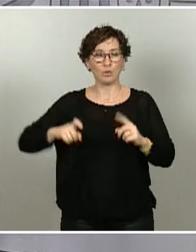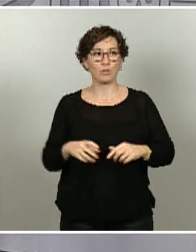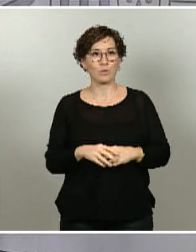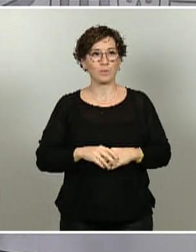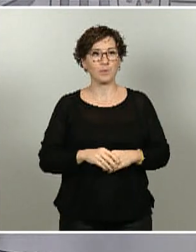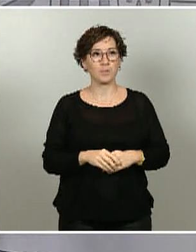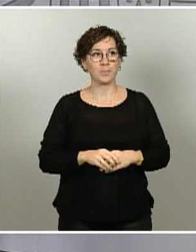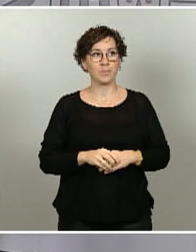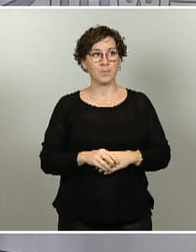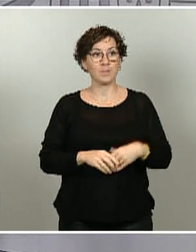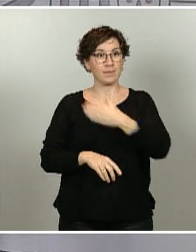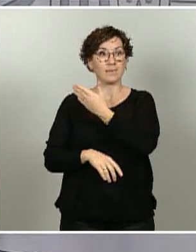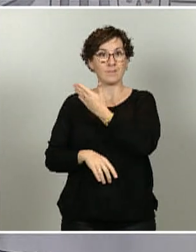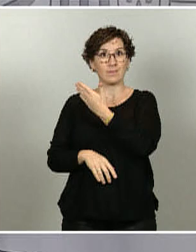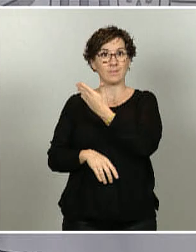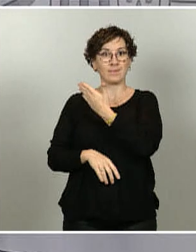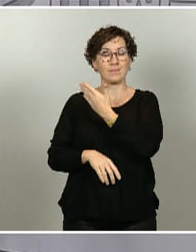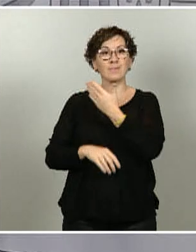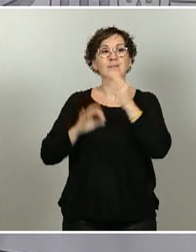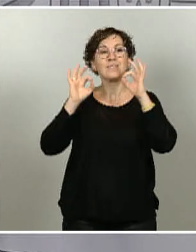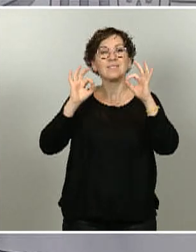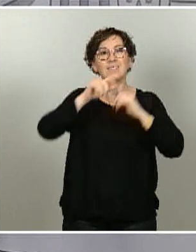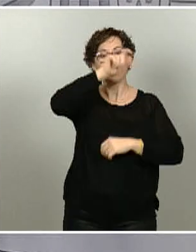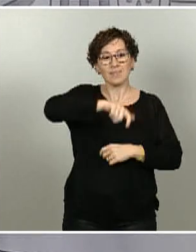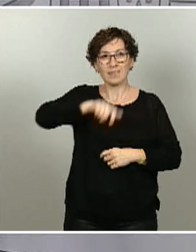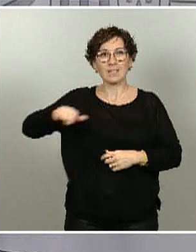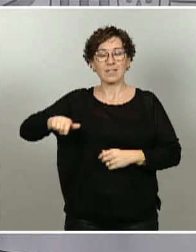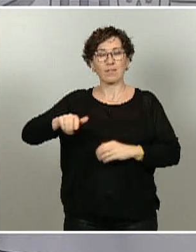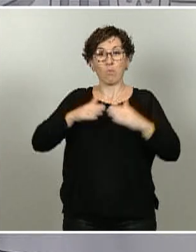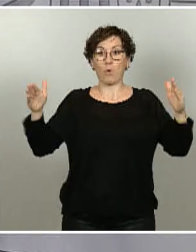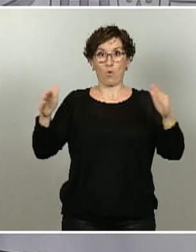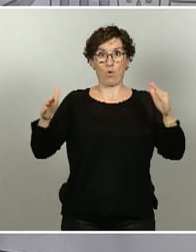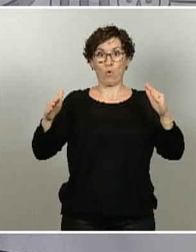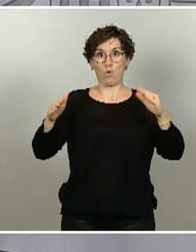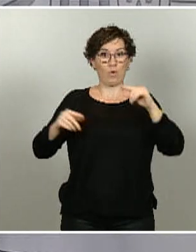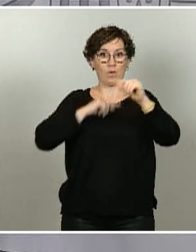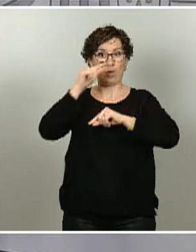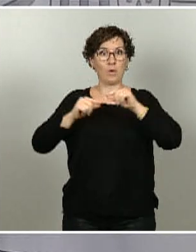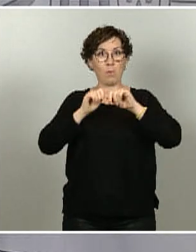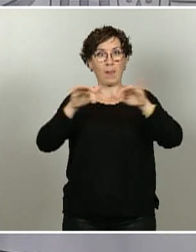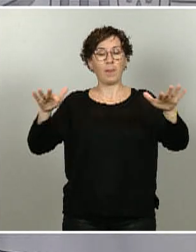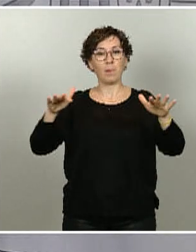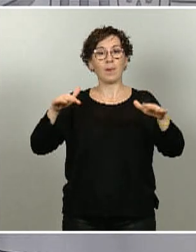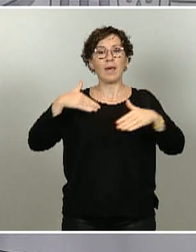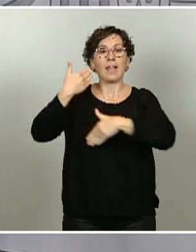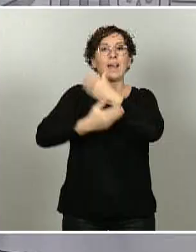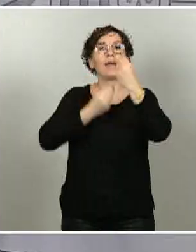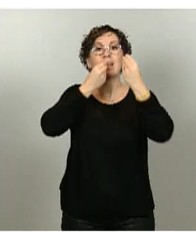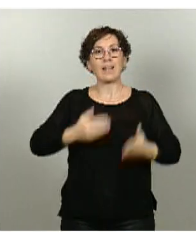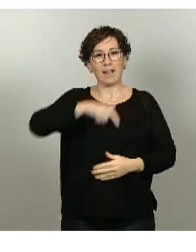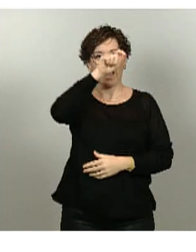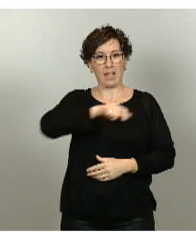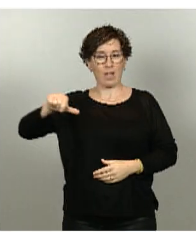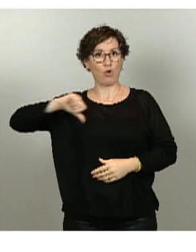la evolución de los hospitalizados desde el inicio de la pandemia, desde los primeros días. Vemos cómo hubo